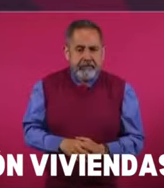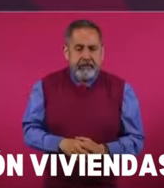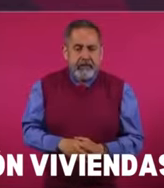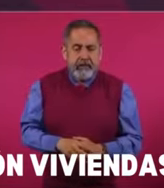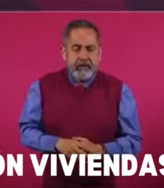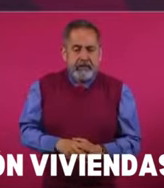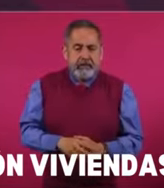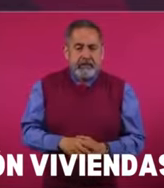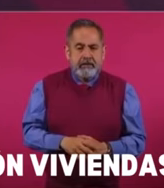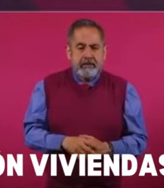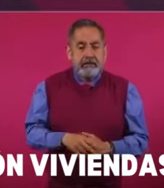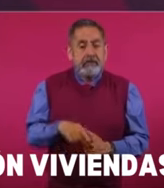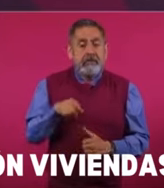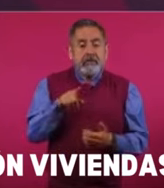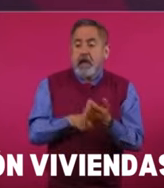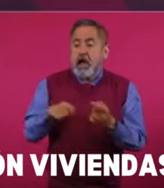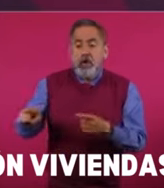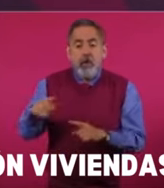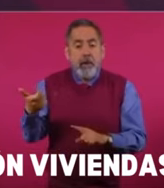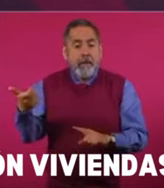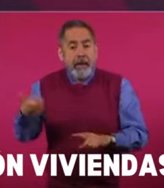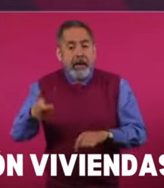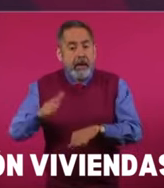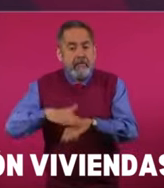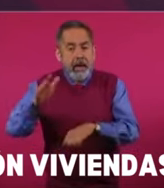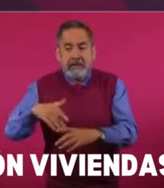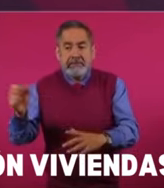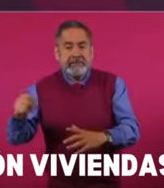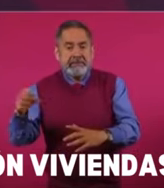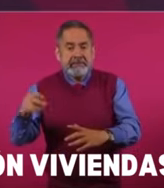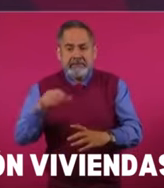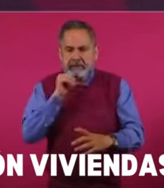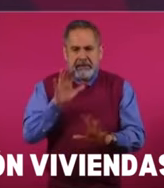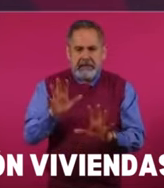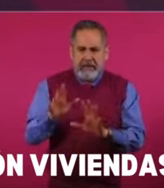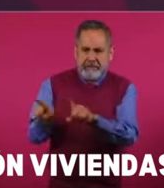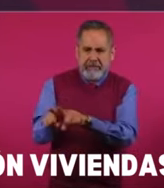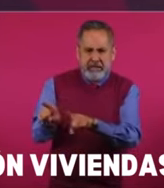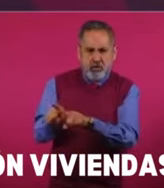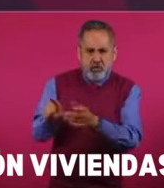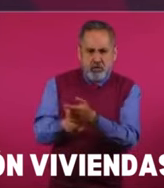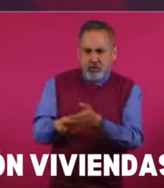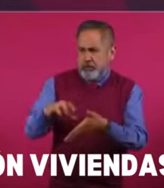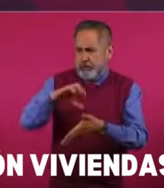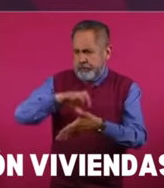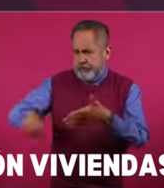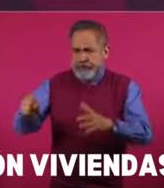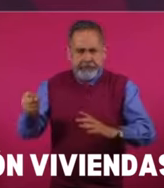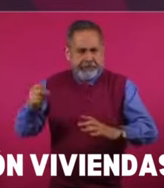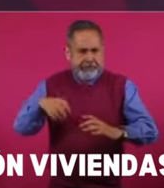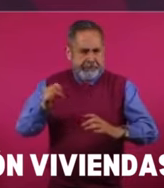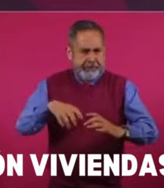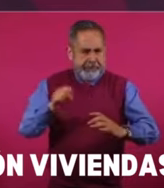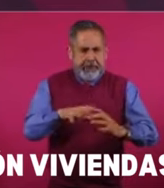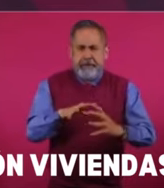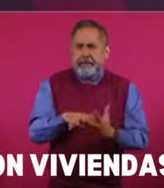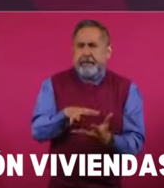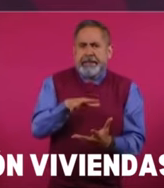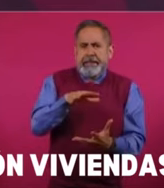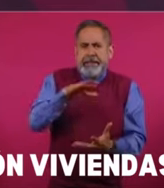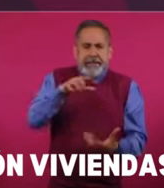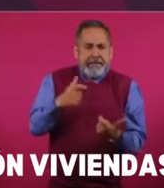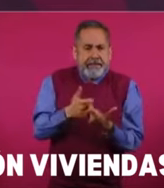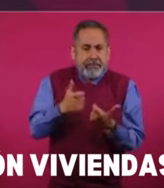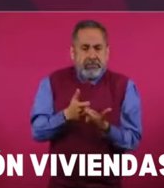aunque no han aumentado las tasas de participación de los trabajadores, como